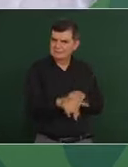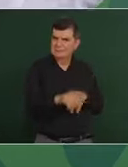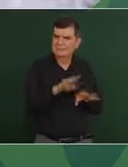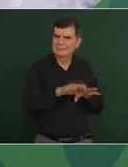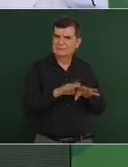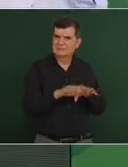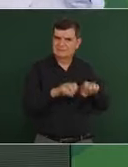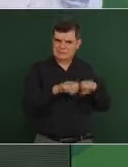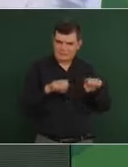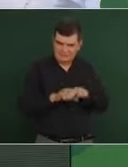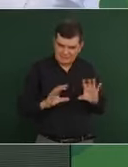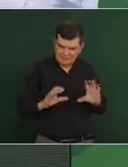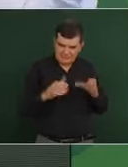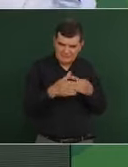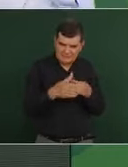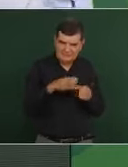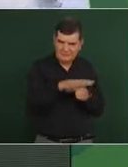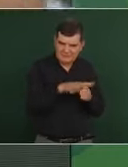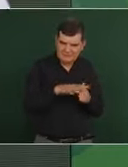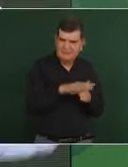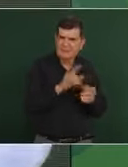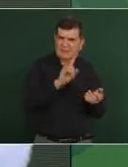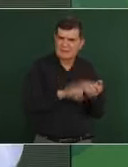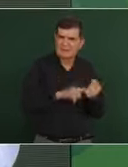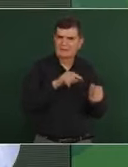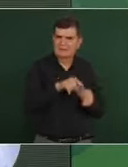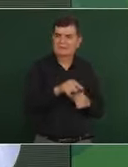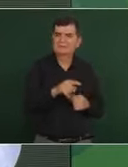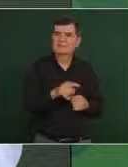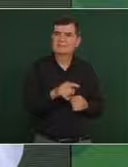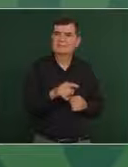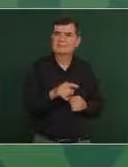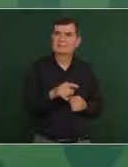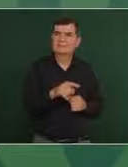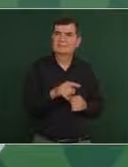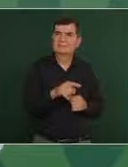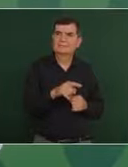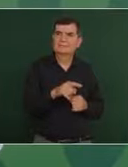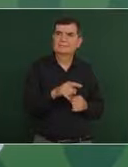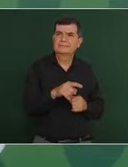mismo equipo de,